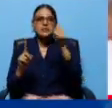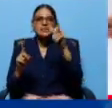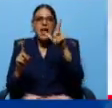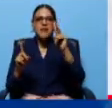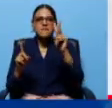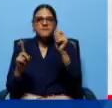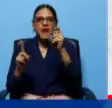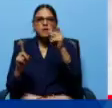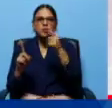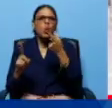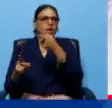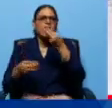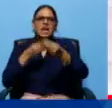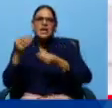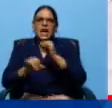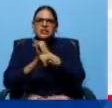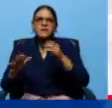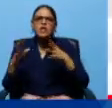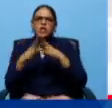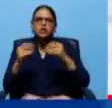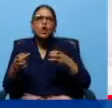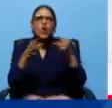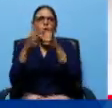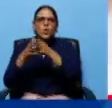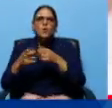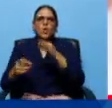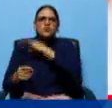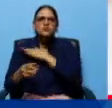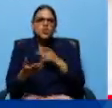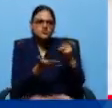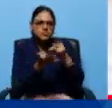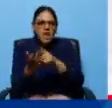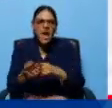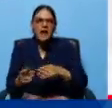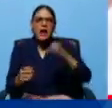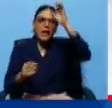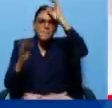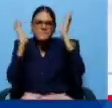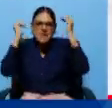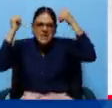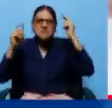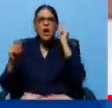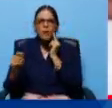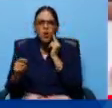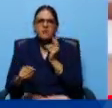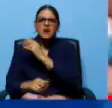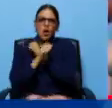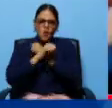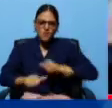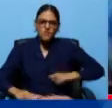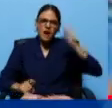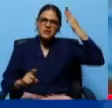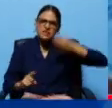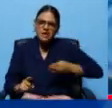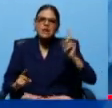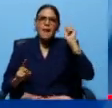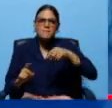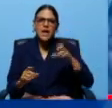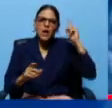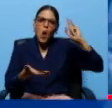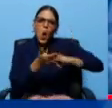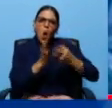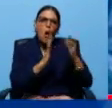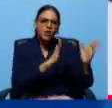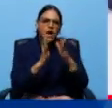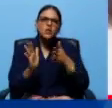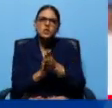OVE, porque han confluido todos los movimientos sociales, la milicia bolivariana, la Fuerza Armada Nacional Bolivariana, la Organización